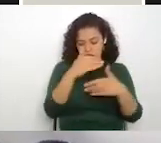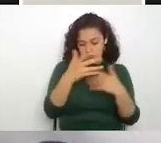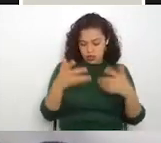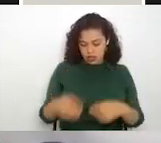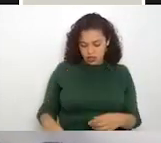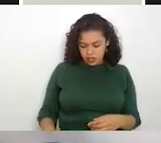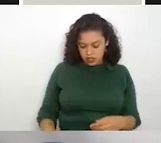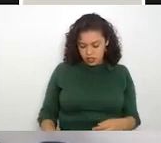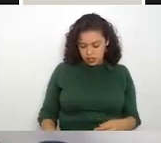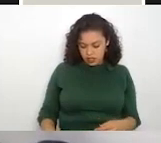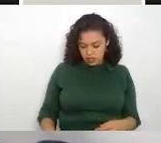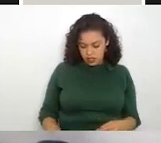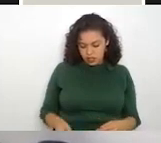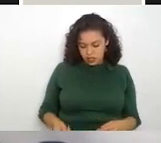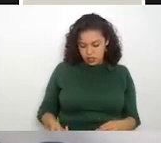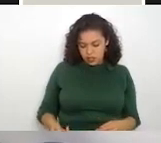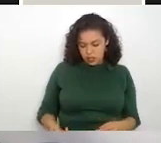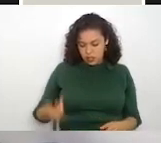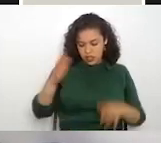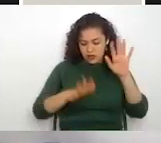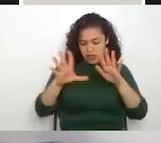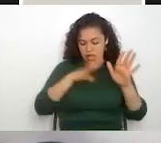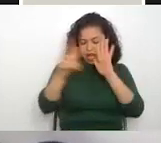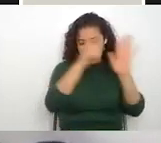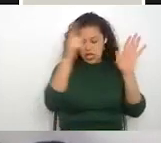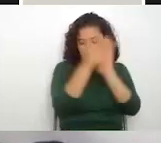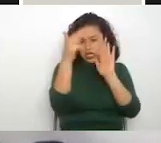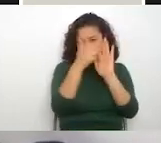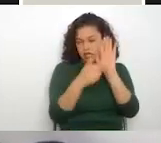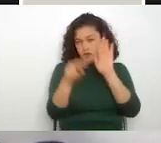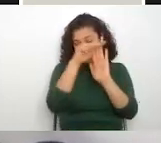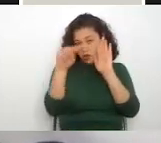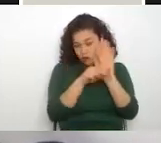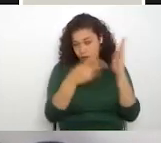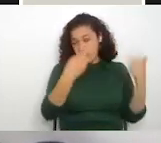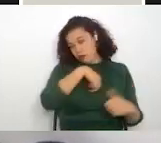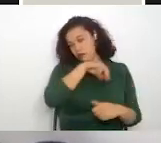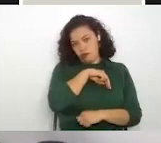Y a veces, pues lo que tenemos son leyes, reglamentos y normas que nos